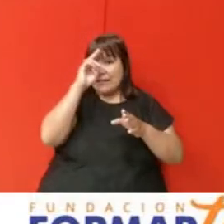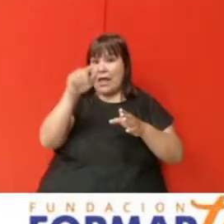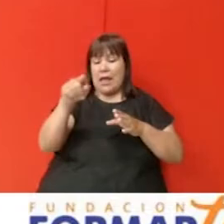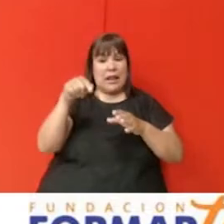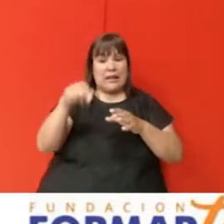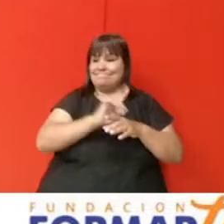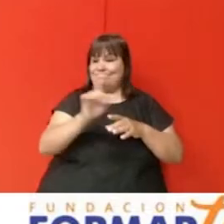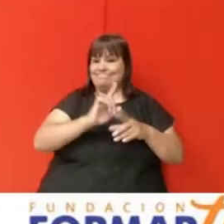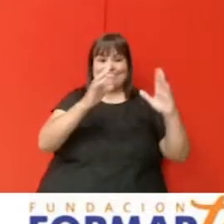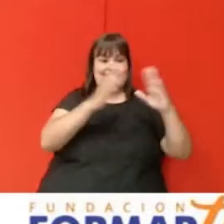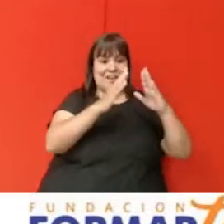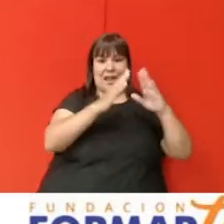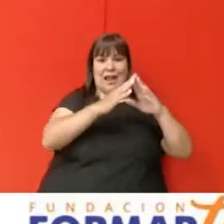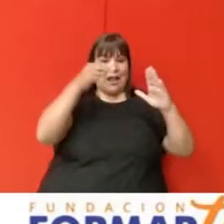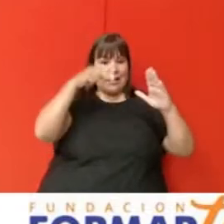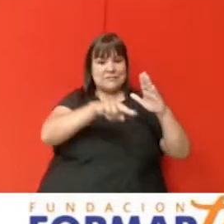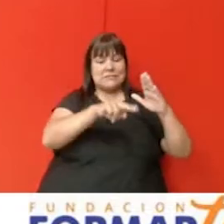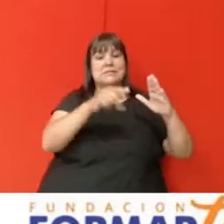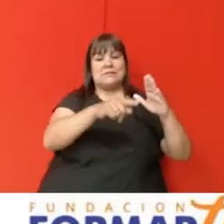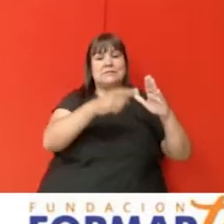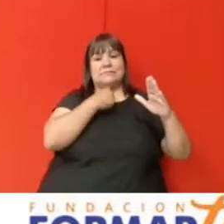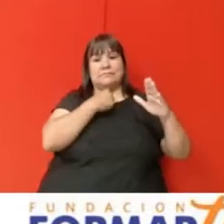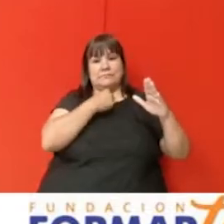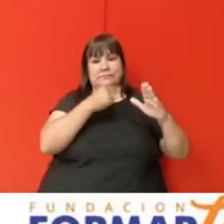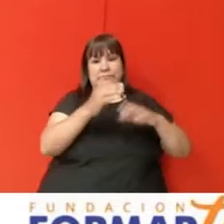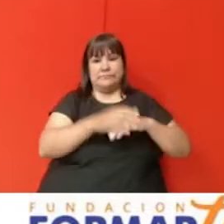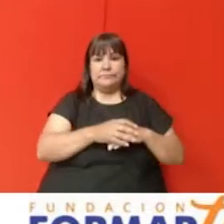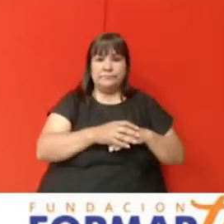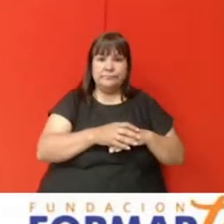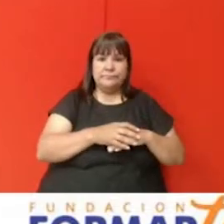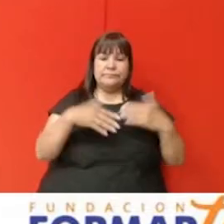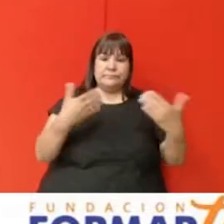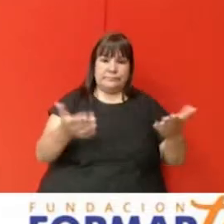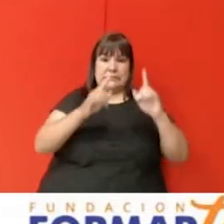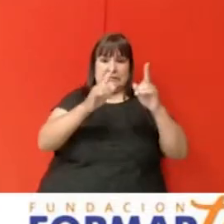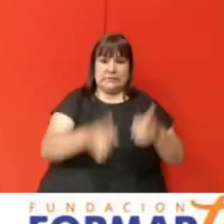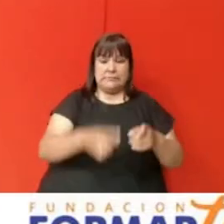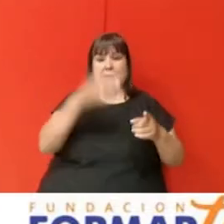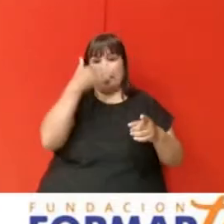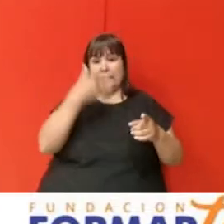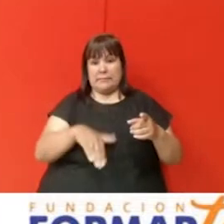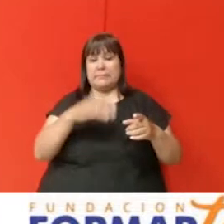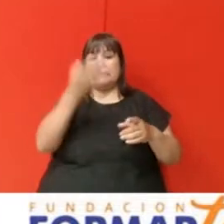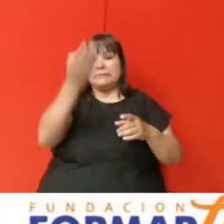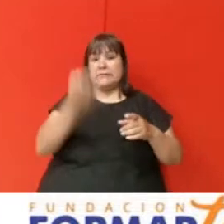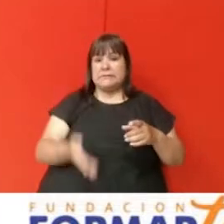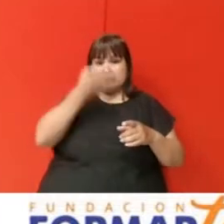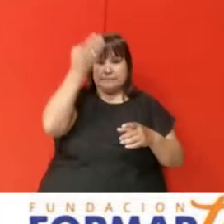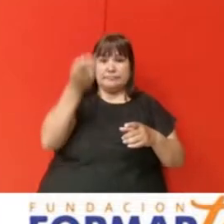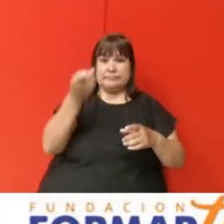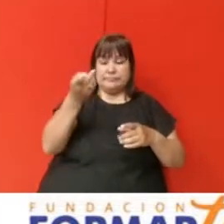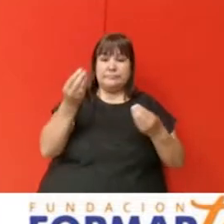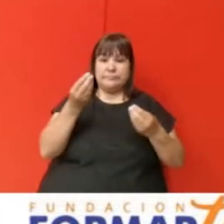el desempeño de actividades del paciente a la vida diaria, a las actividades básicas cotidianas.